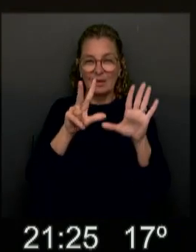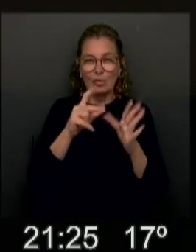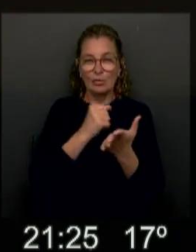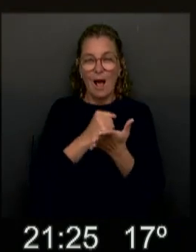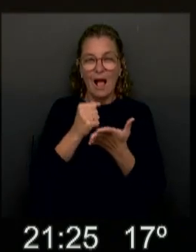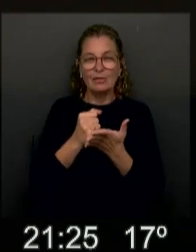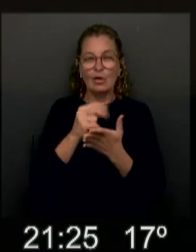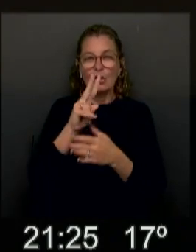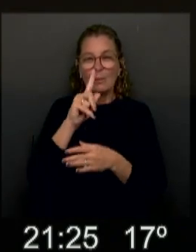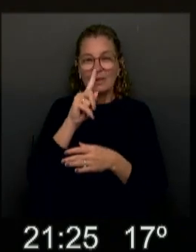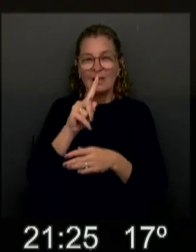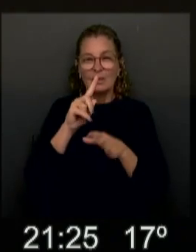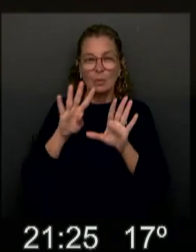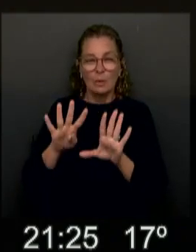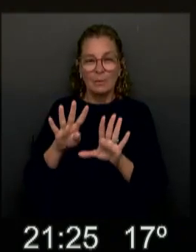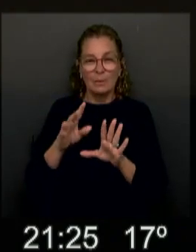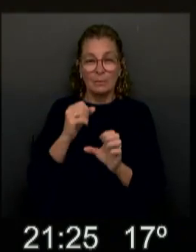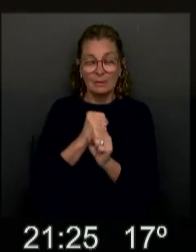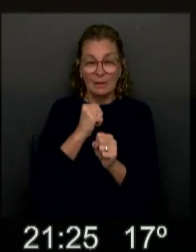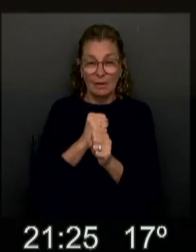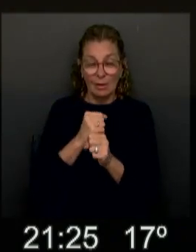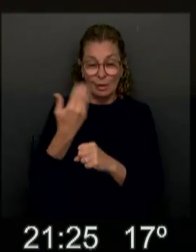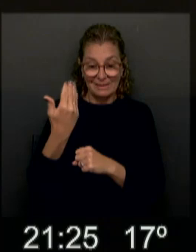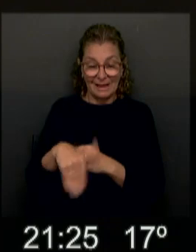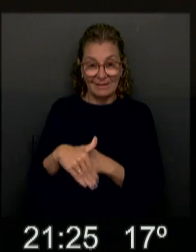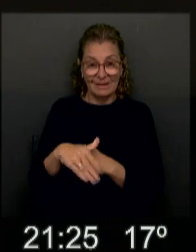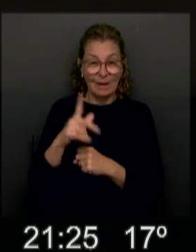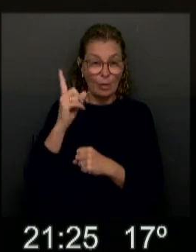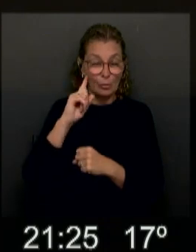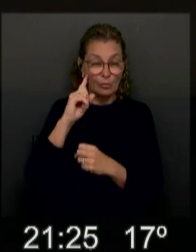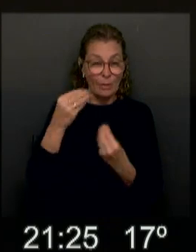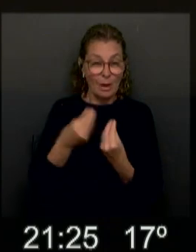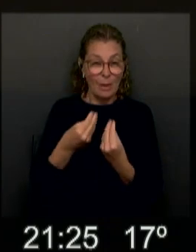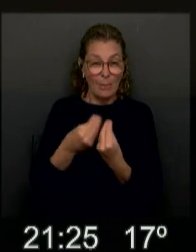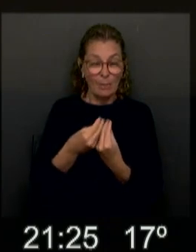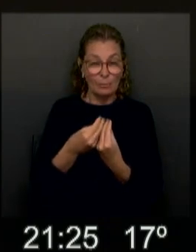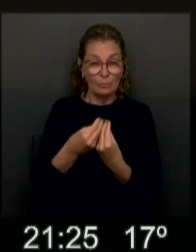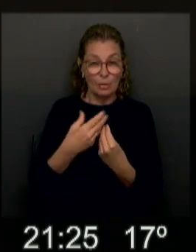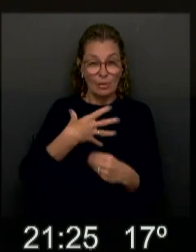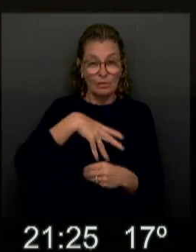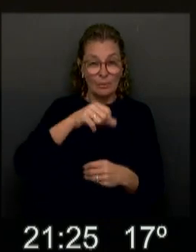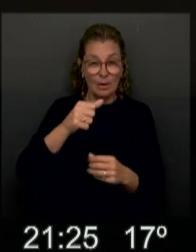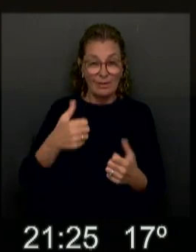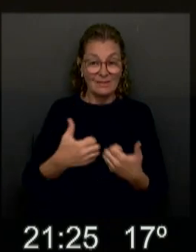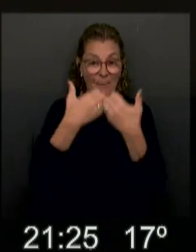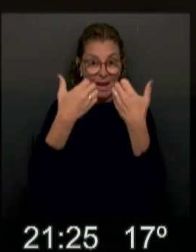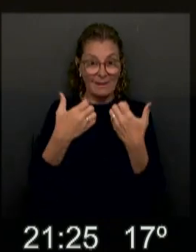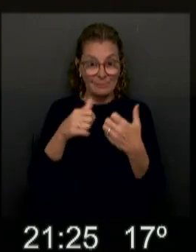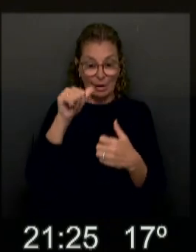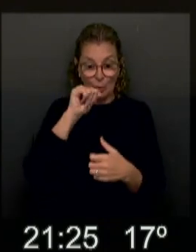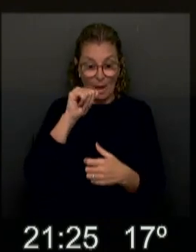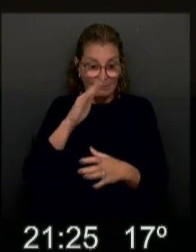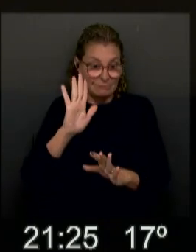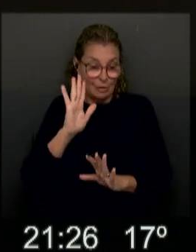2018-2019, y pasó un trabajador del taxi que escuchaba mucho a llevarnos un champagne. No sé por qué.